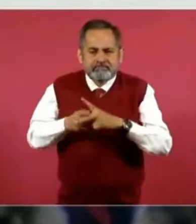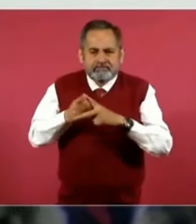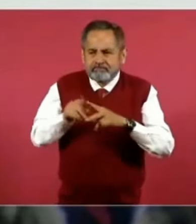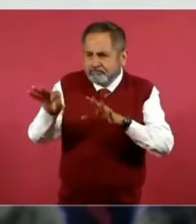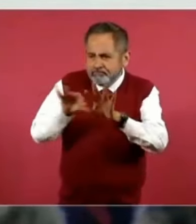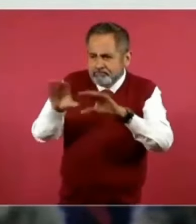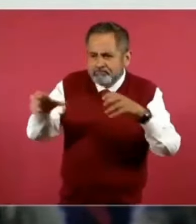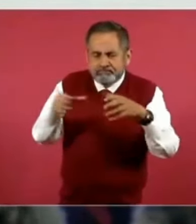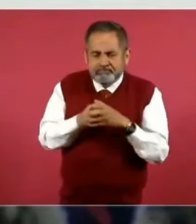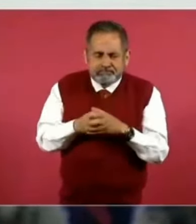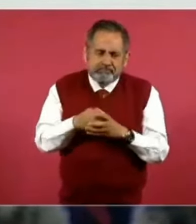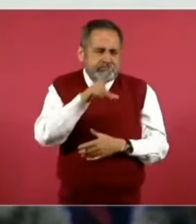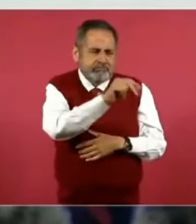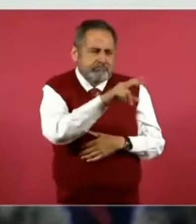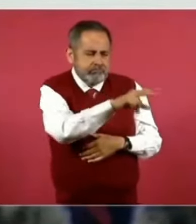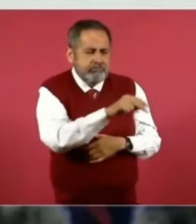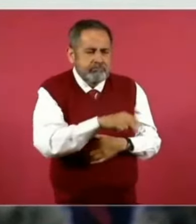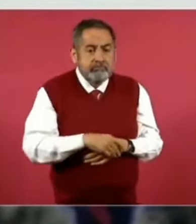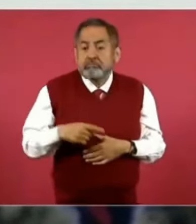Y saben qué